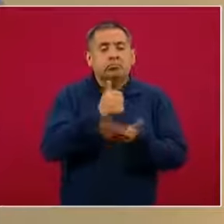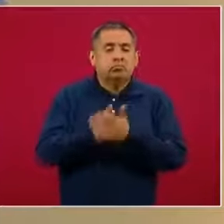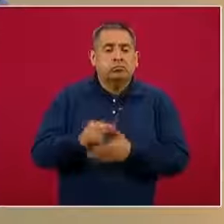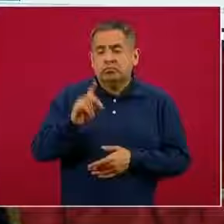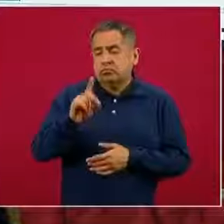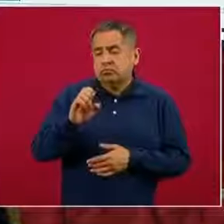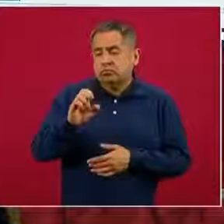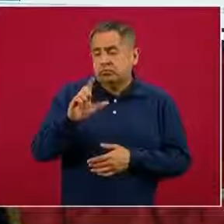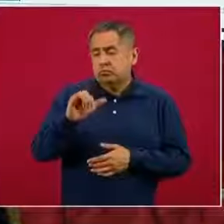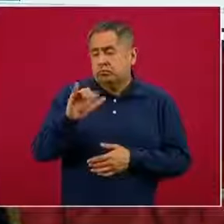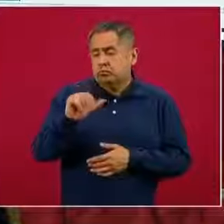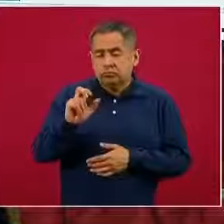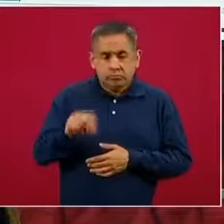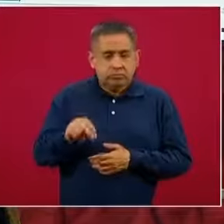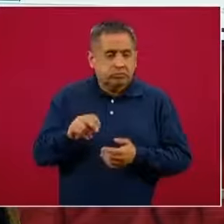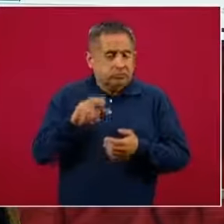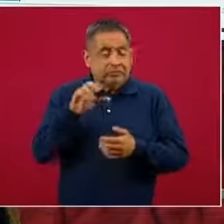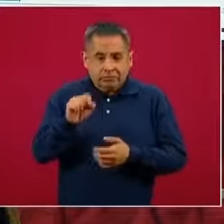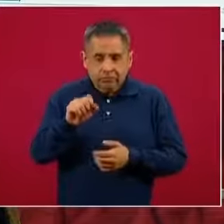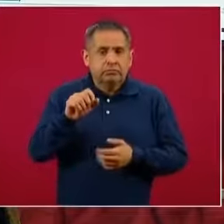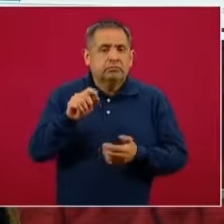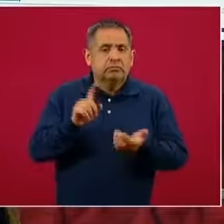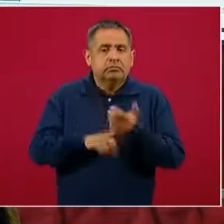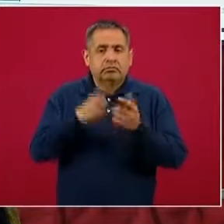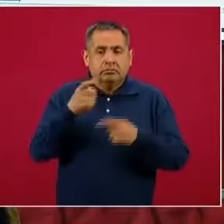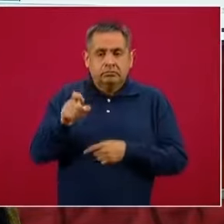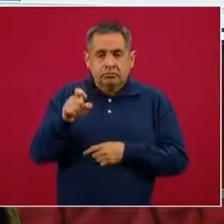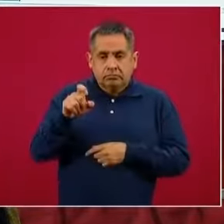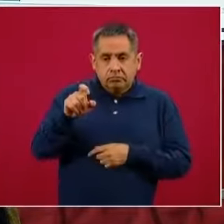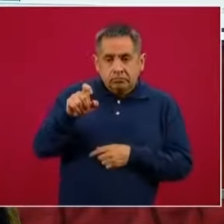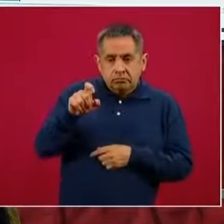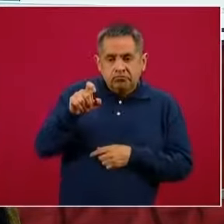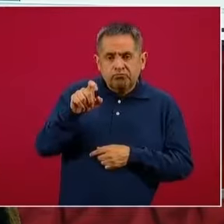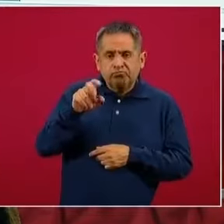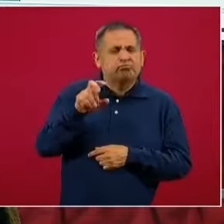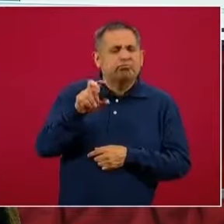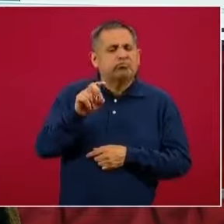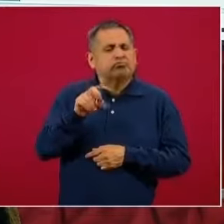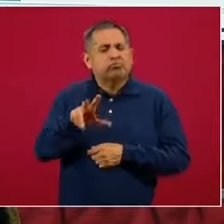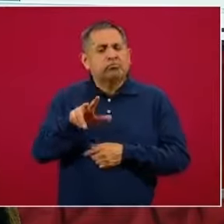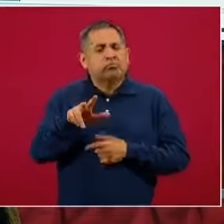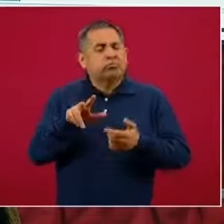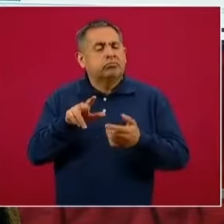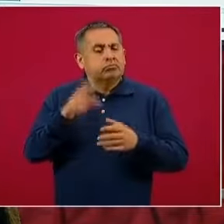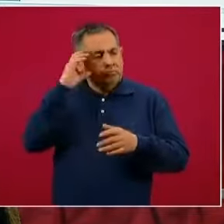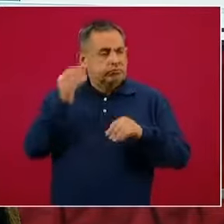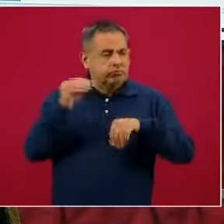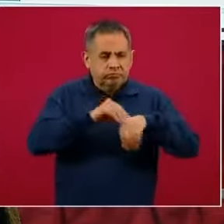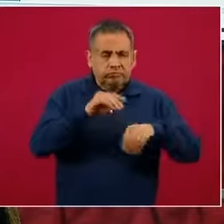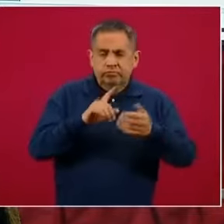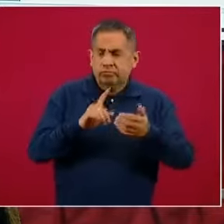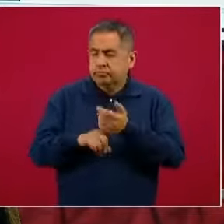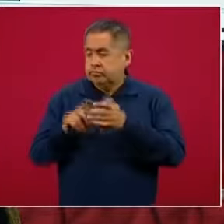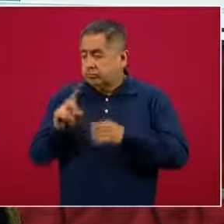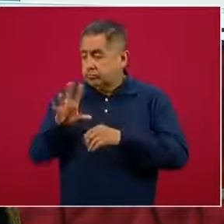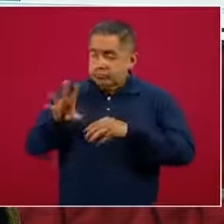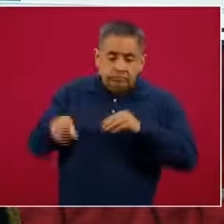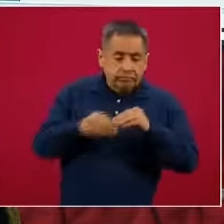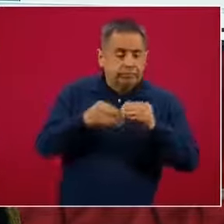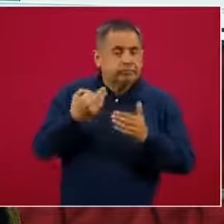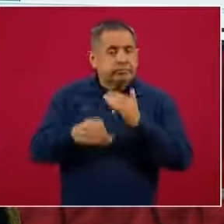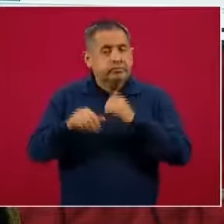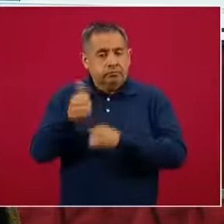128 camas tiene el hospital, habíamos estado utilizando 35, sumamos 5 más para llegar a estas 40, aún nos faltan